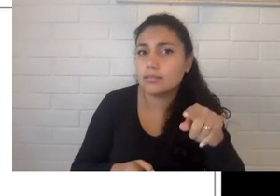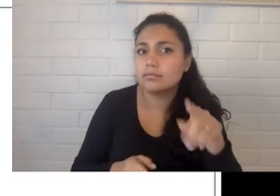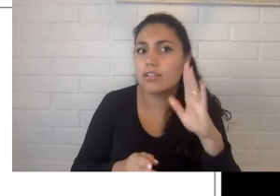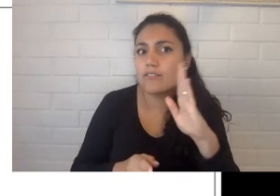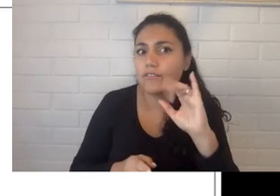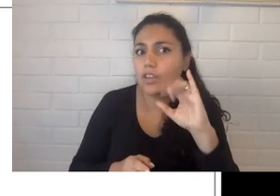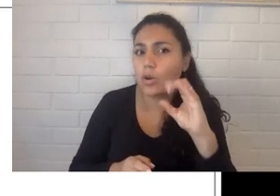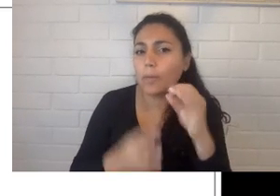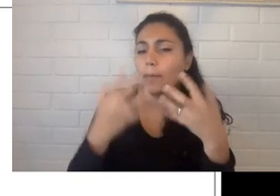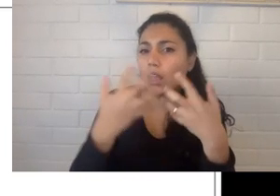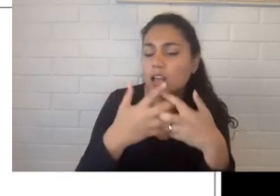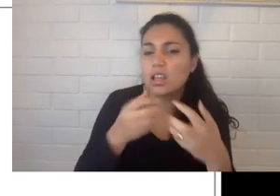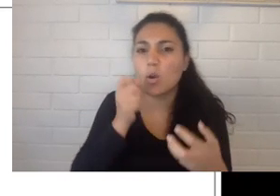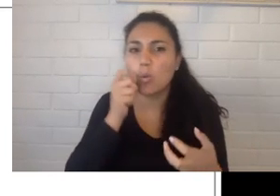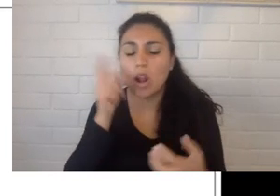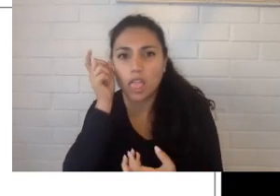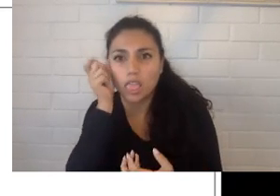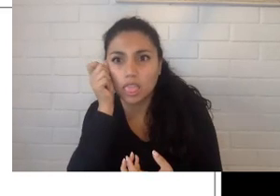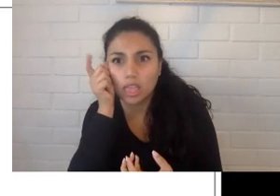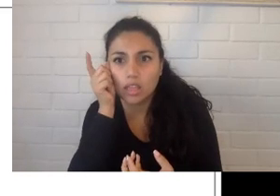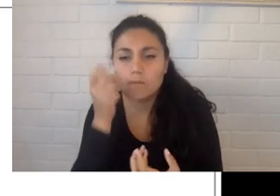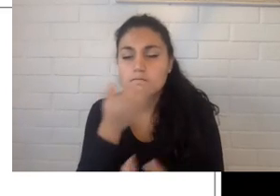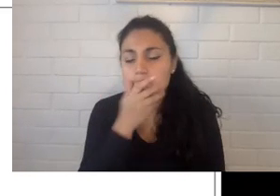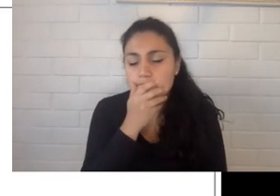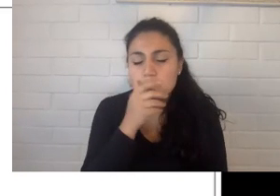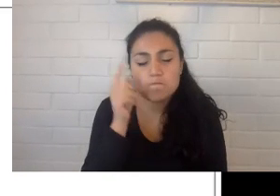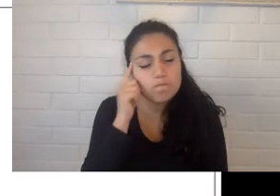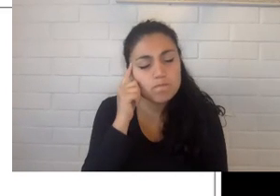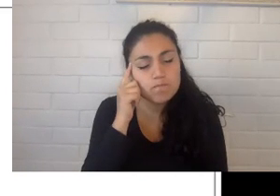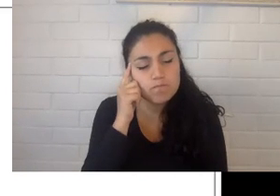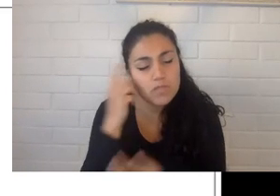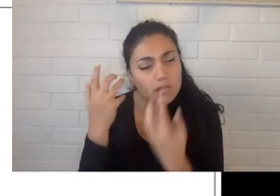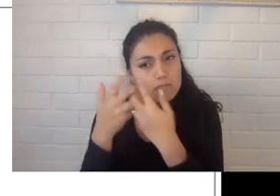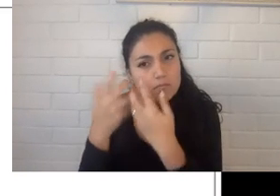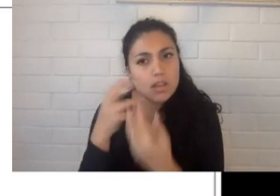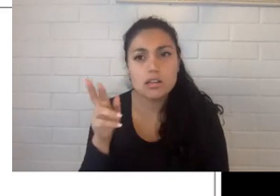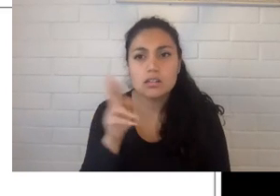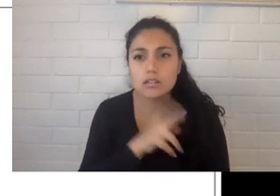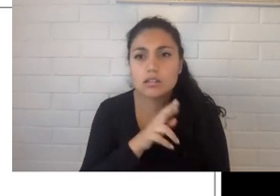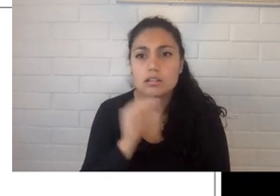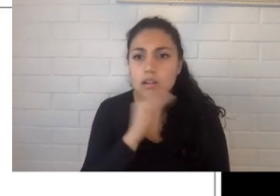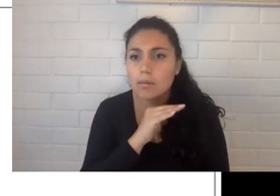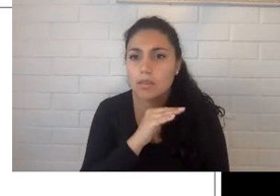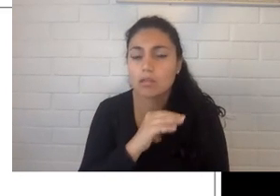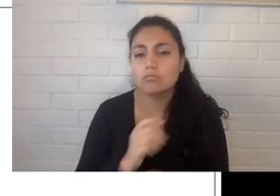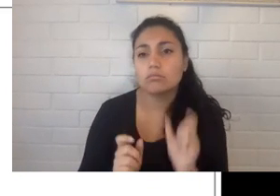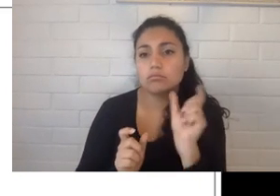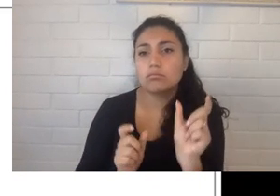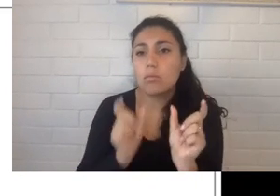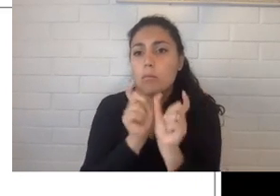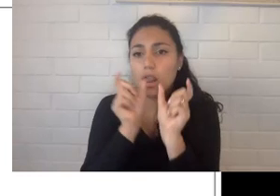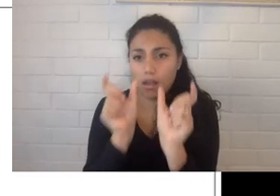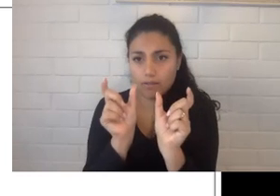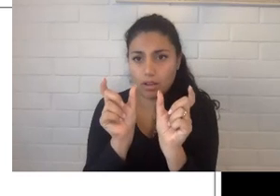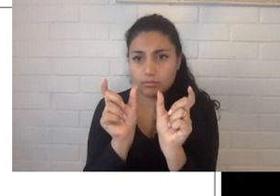entendieron por biomecánica? Si hacemos un análisis un poco más rápido, pudiésemos decir que biomecánica está compuesto por dos palabras, ¿cierto? Por